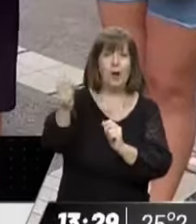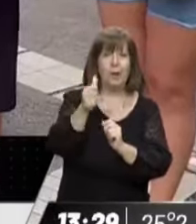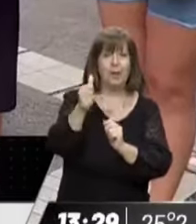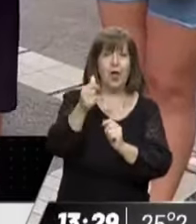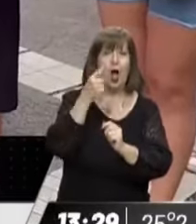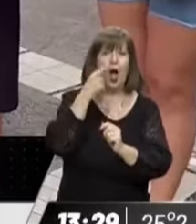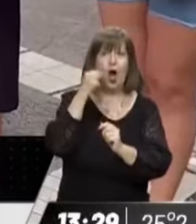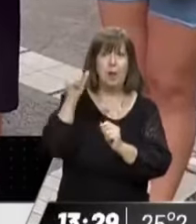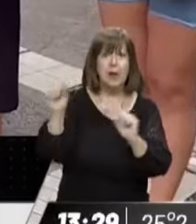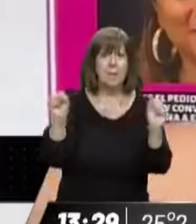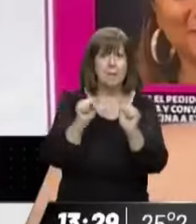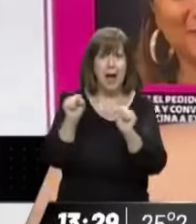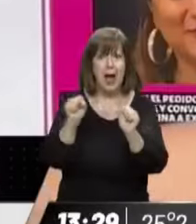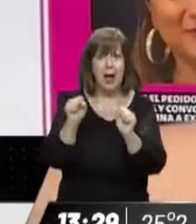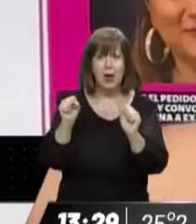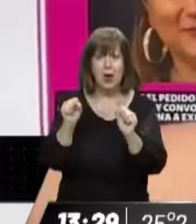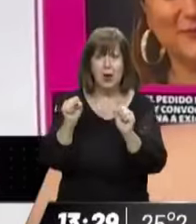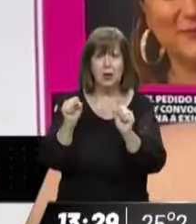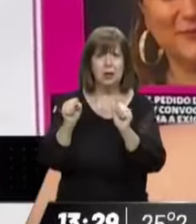hombre agresivo